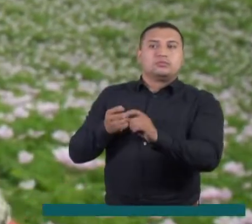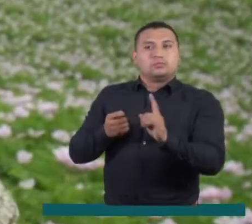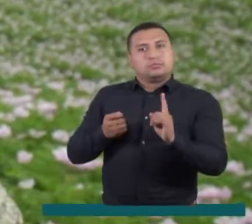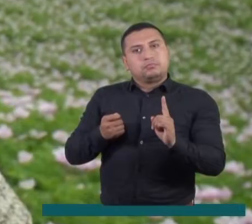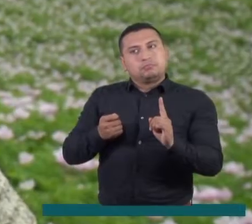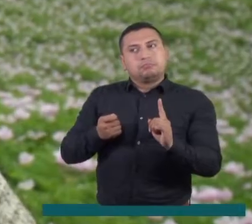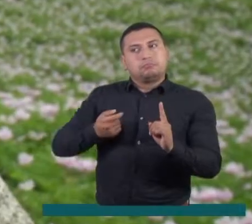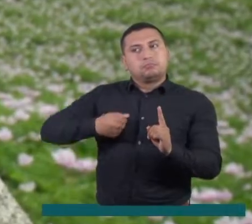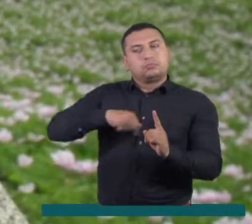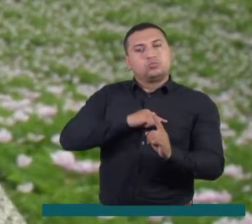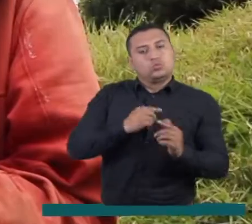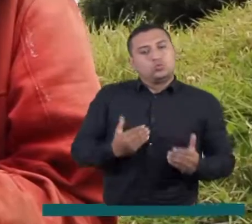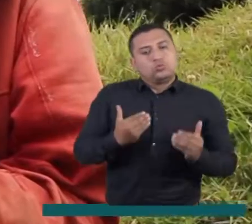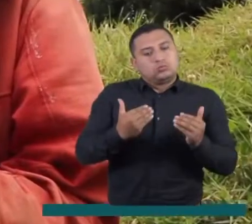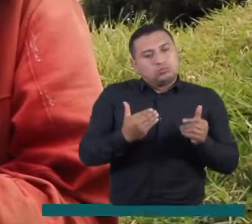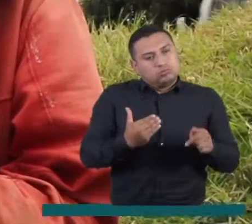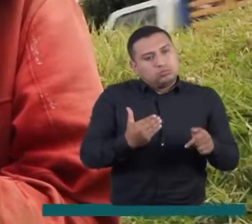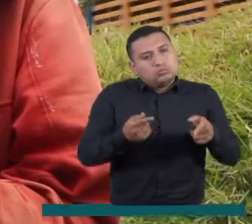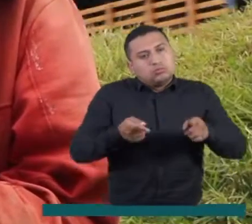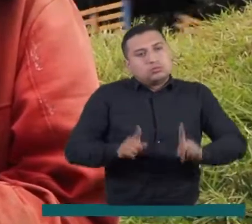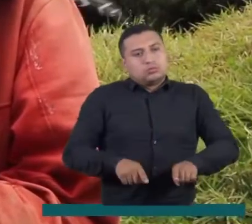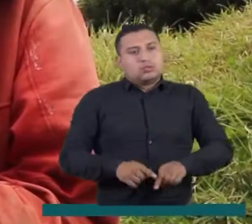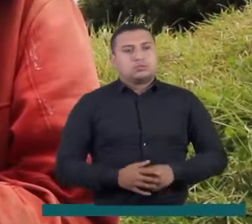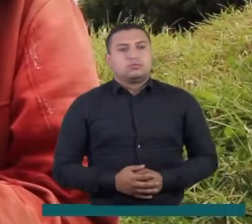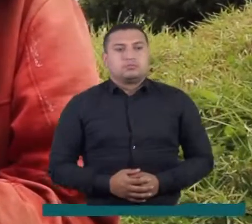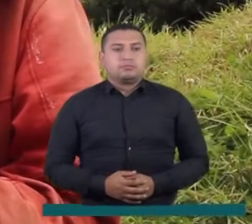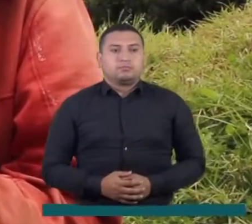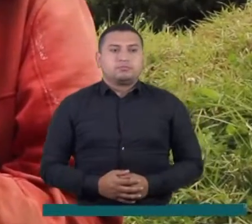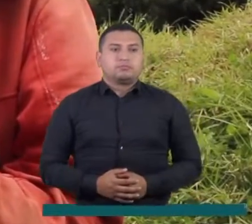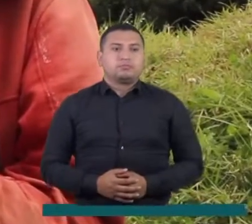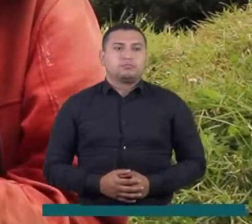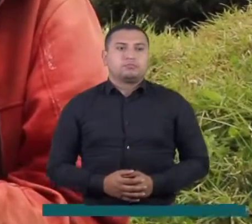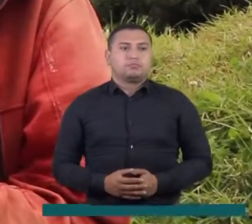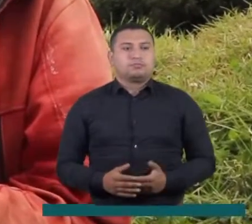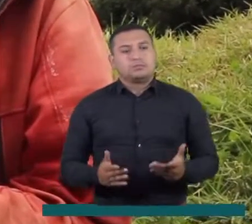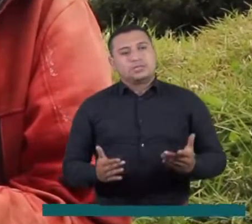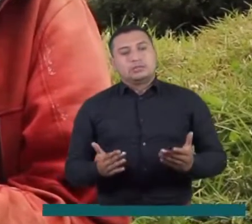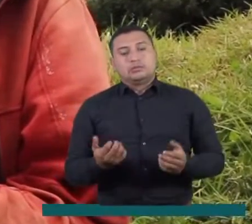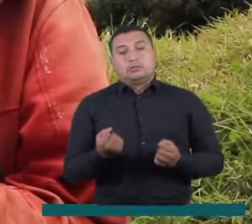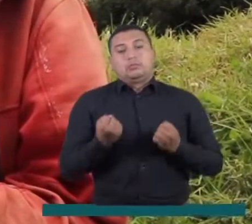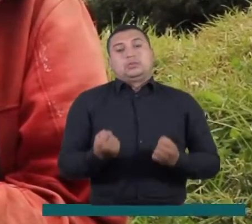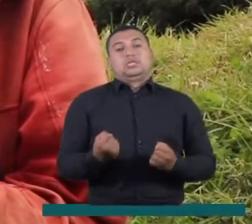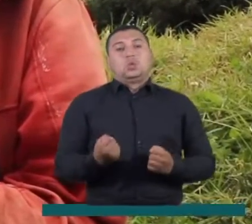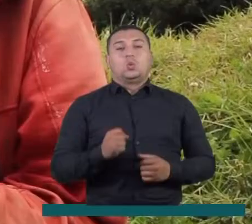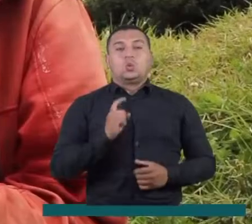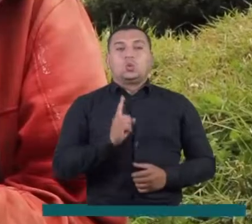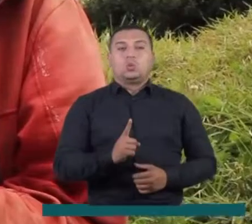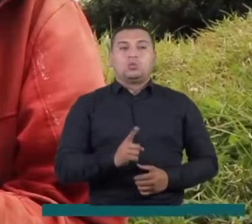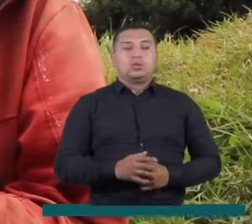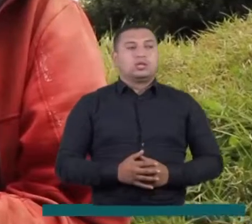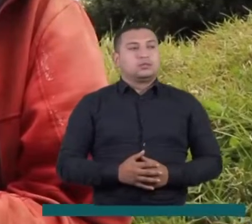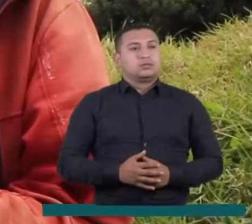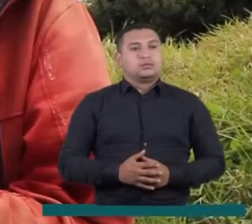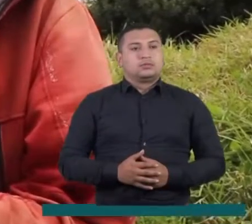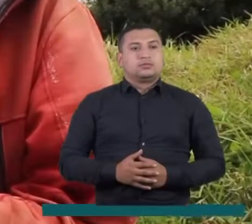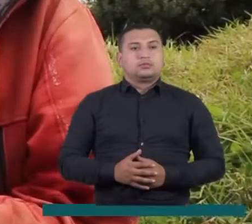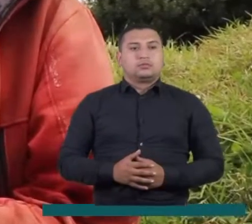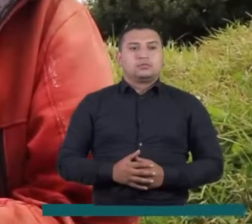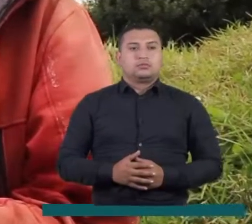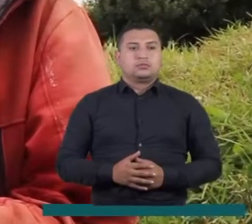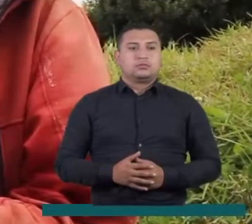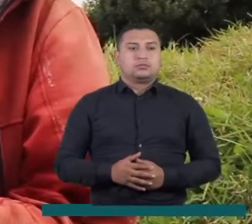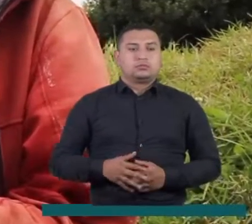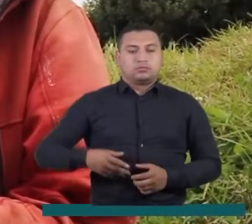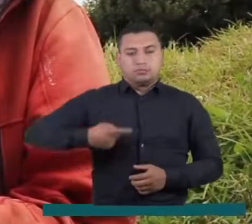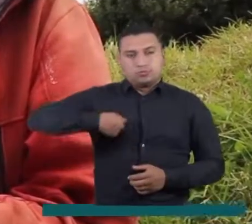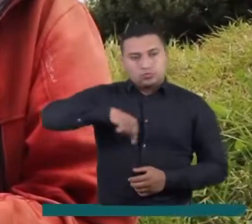acá nosotros también nos estamos beneficiando. Pesadísima, pues porque uno, un ejemplo, en el... Cuando